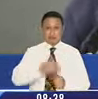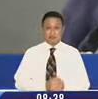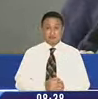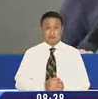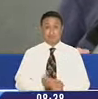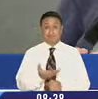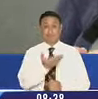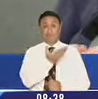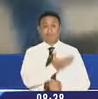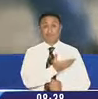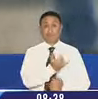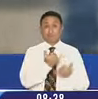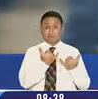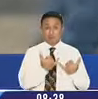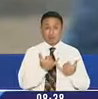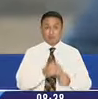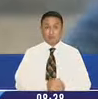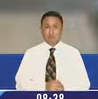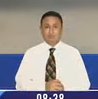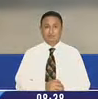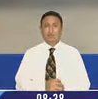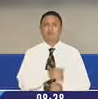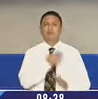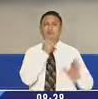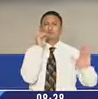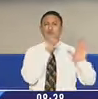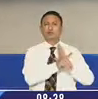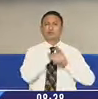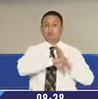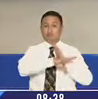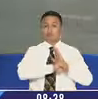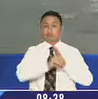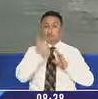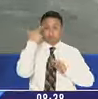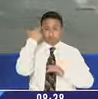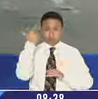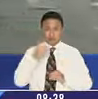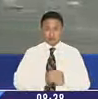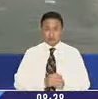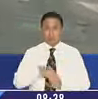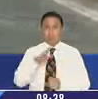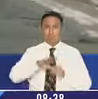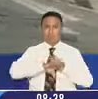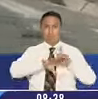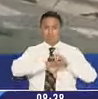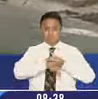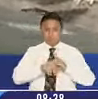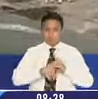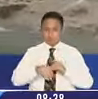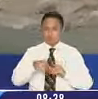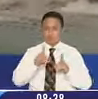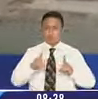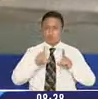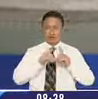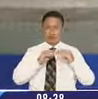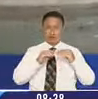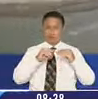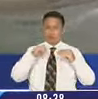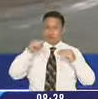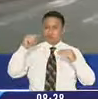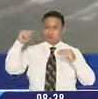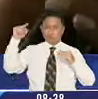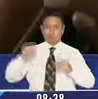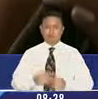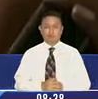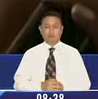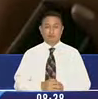qué extremos estamos viviendo. Aterrados denuncian que los robos y asaltos han crecido de una forma alarmante a cualquier hora del